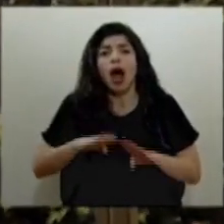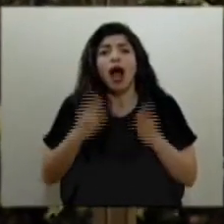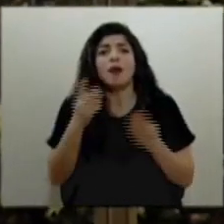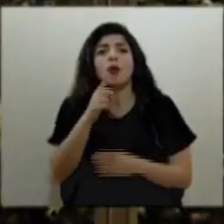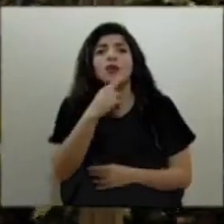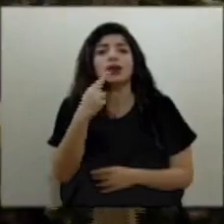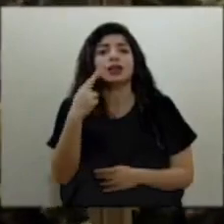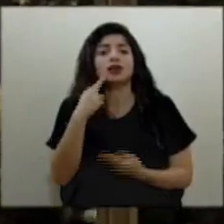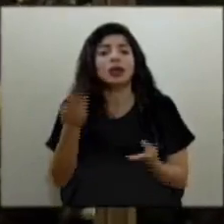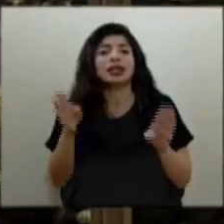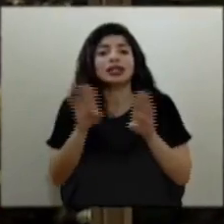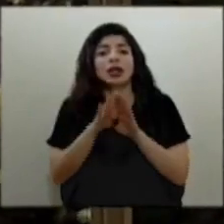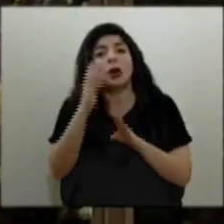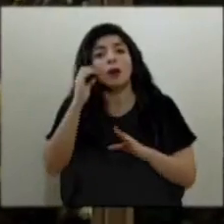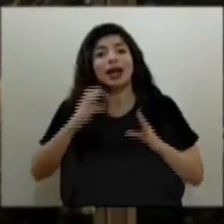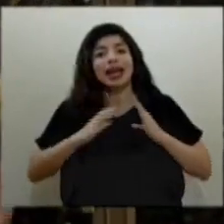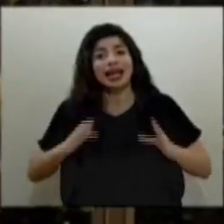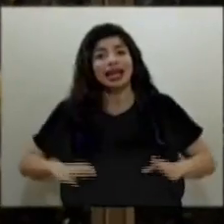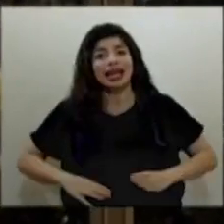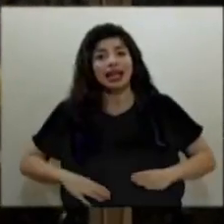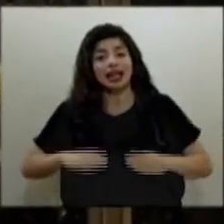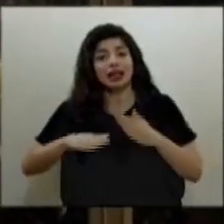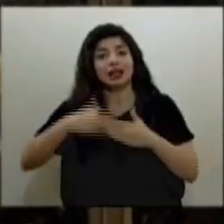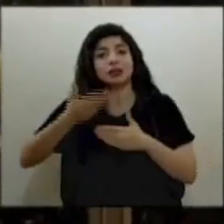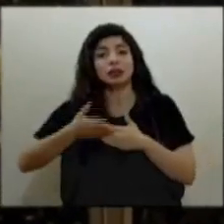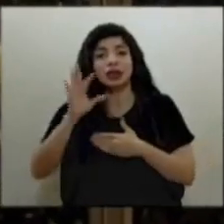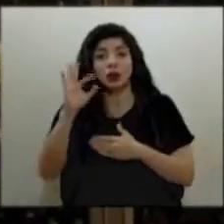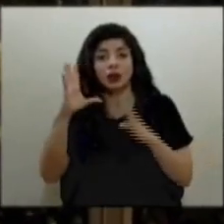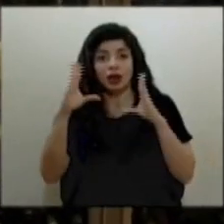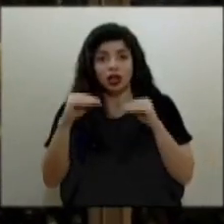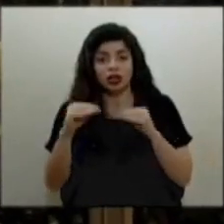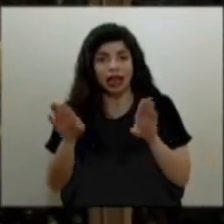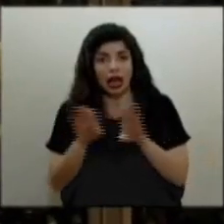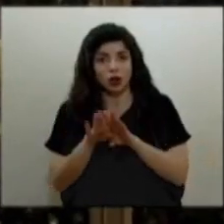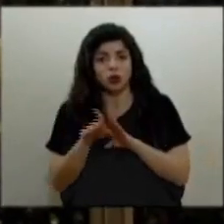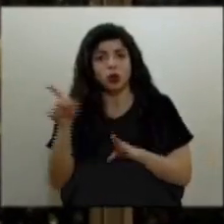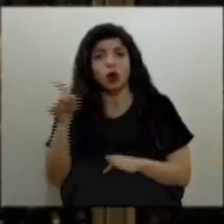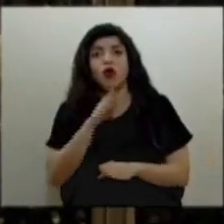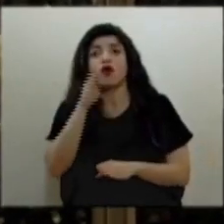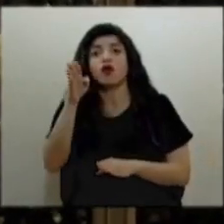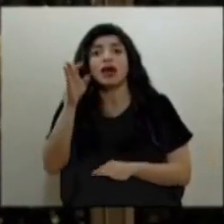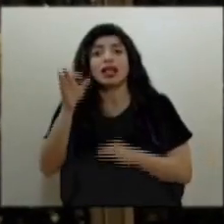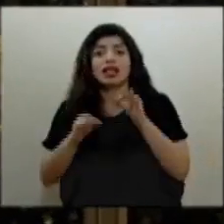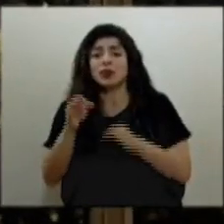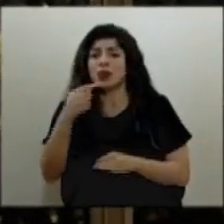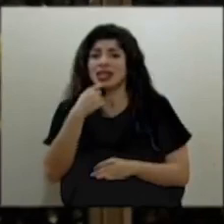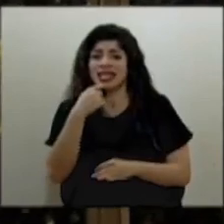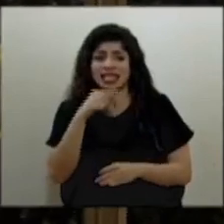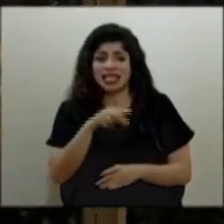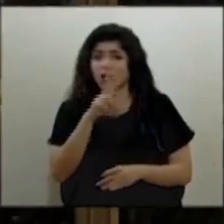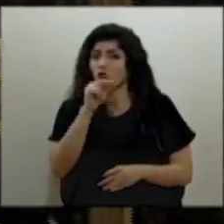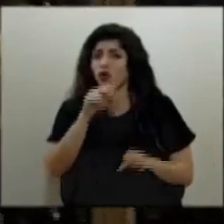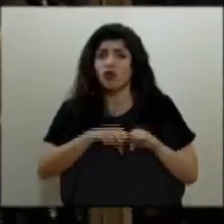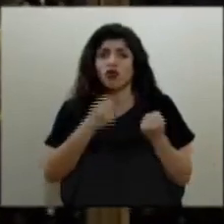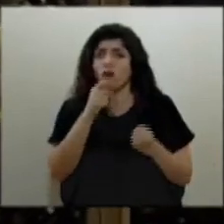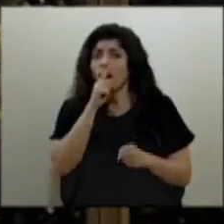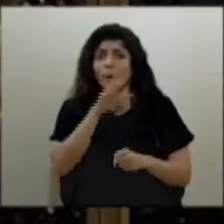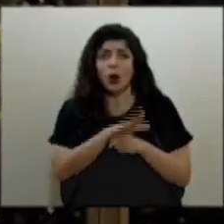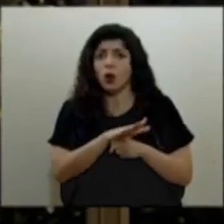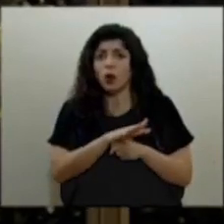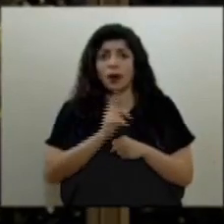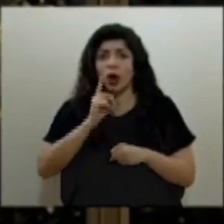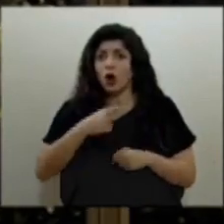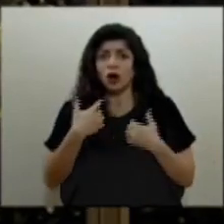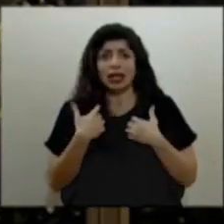restaurante clausurado por tener clientes adentro después de las 9 de la noche. Ella acude a los tribunales alegando que ella no estaba incumpliendo con la